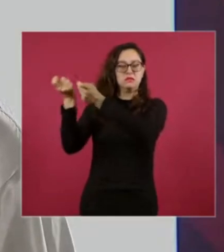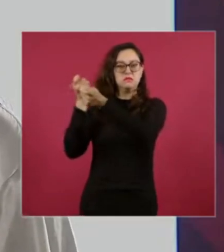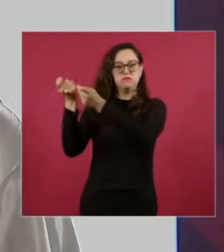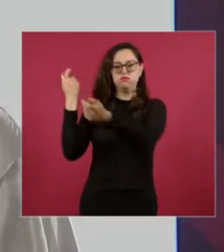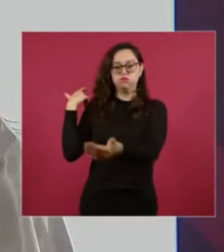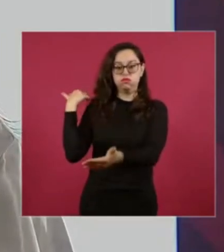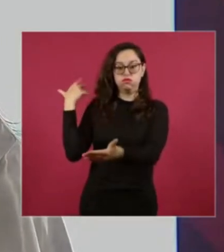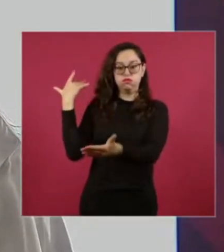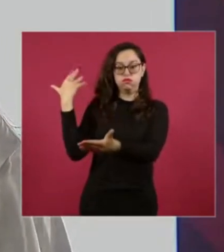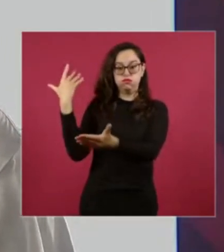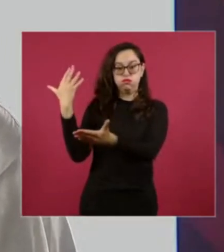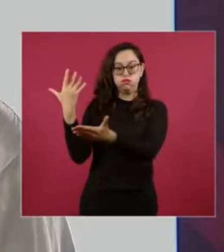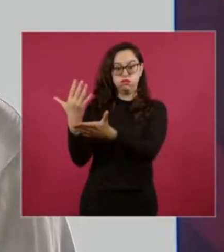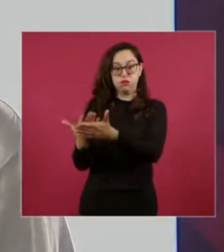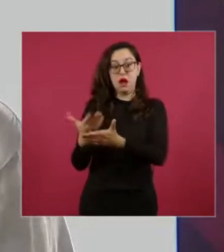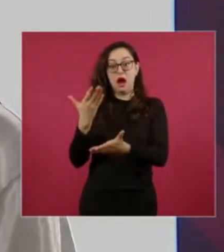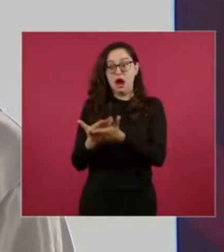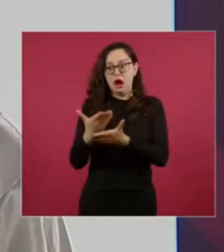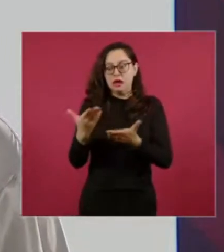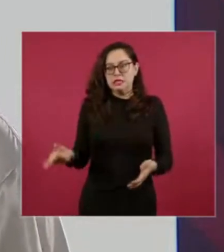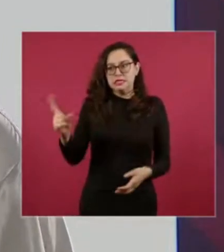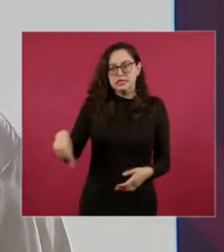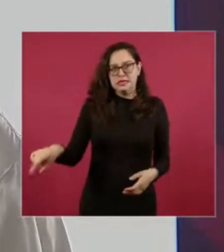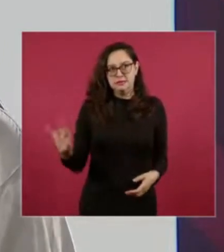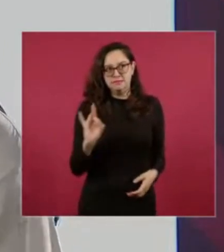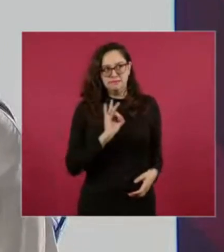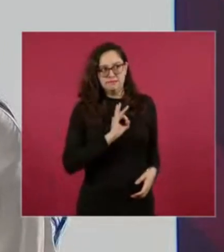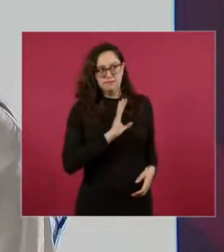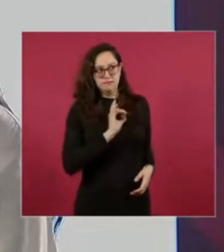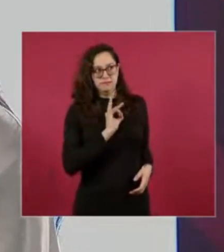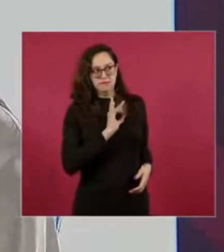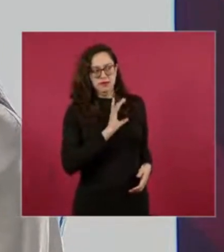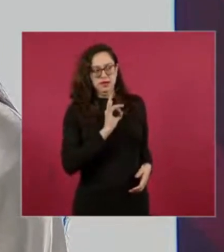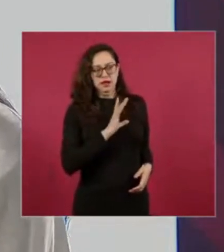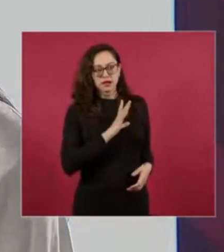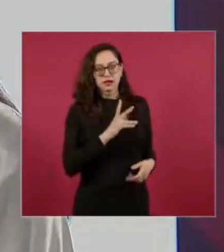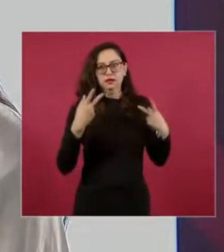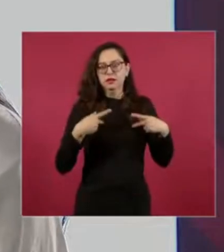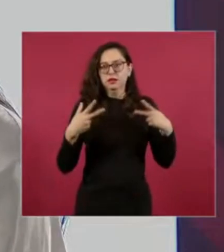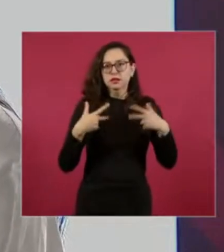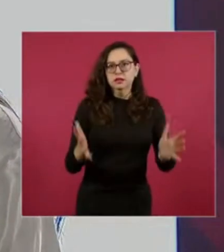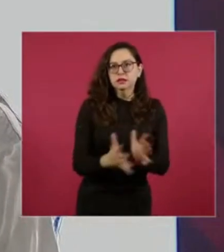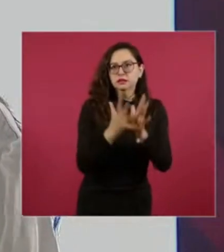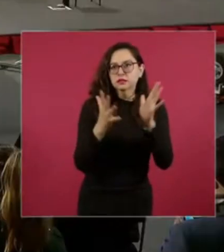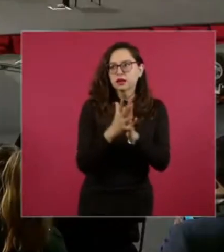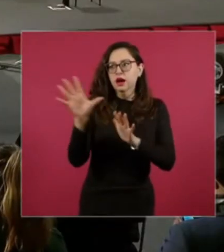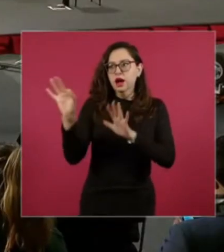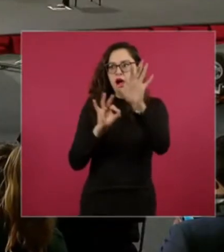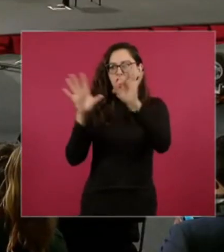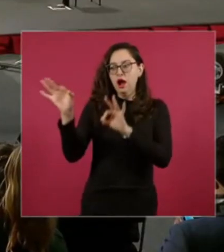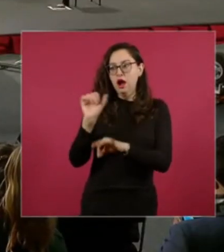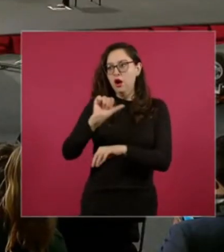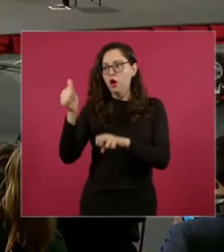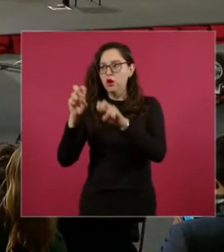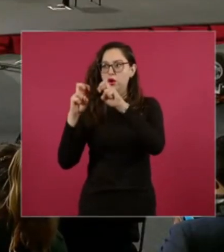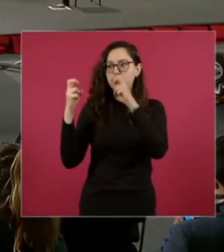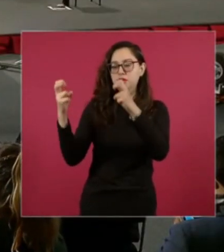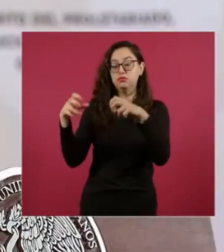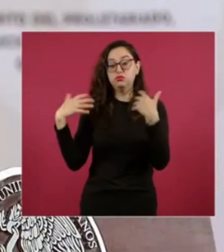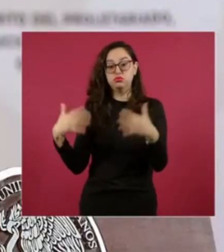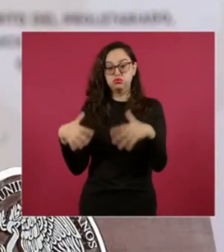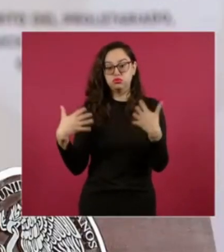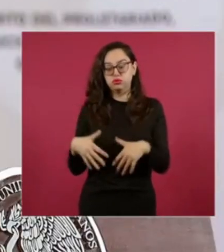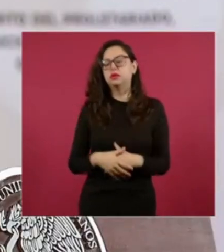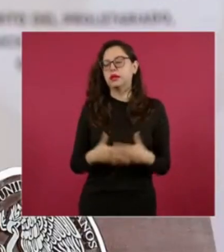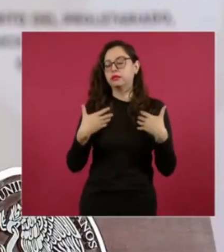México. Ellos ahora tienen terror de que el pueblo participe y decida. No los culpamos, el pueblo es